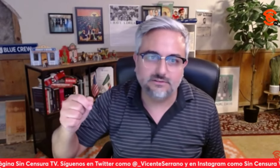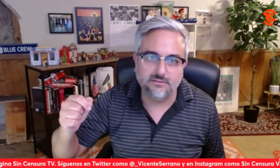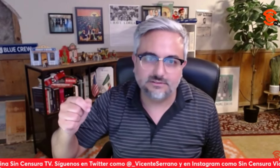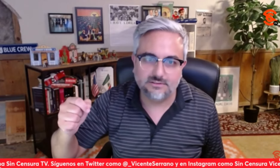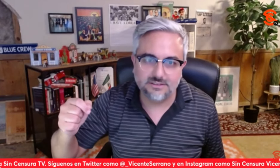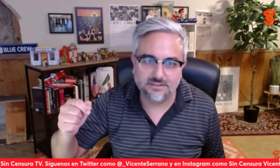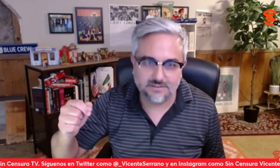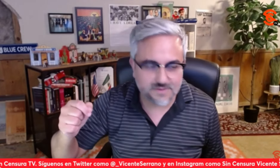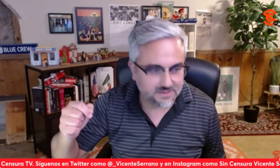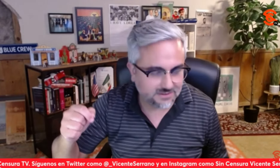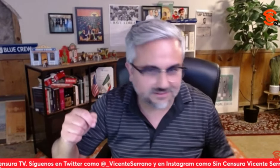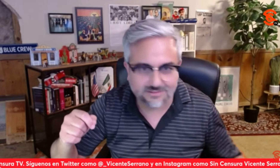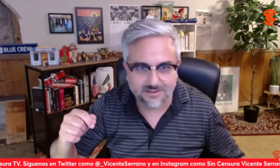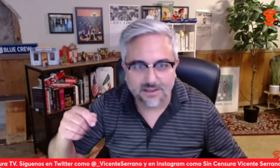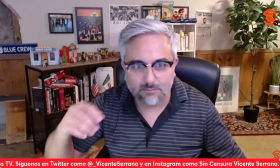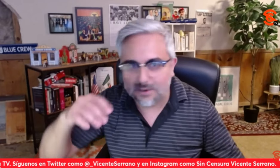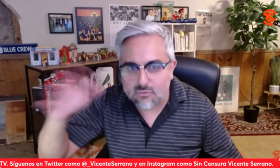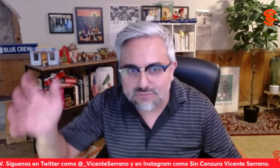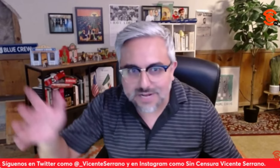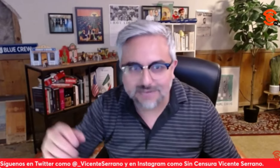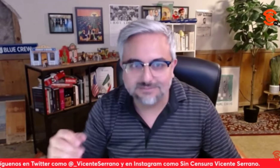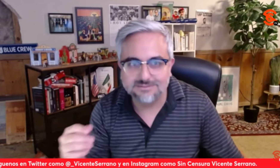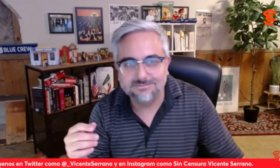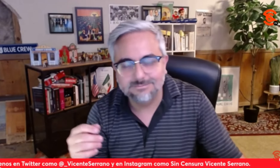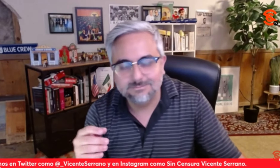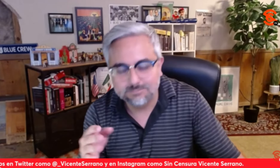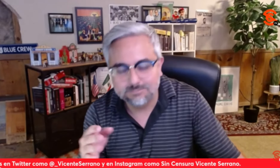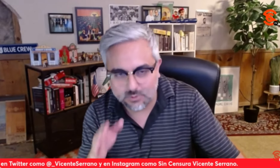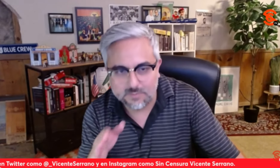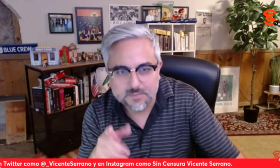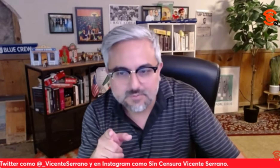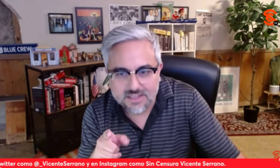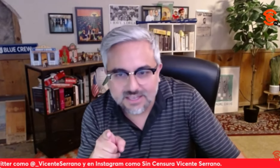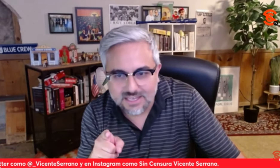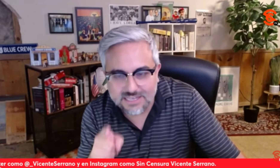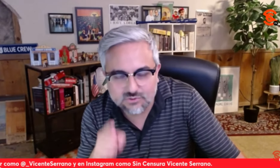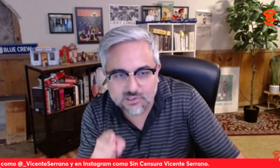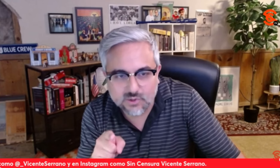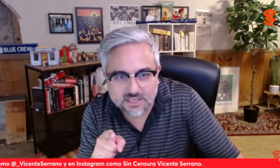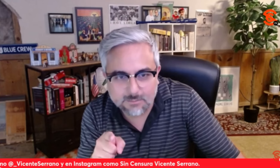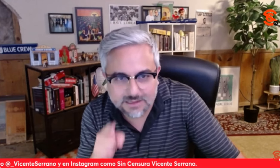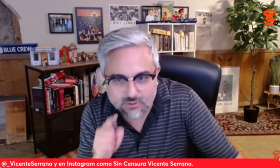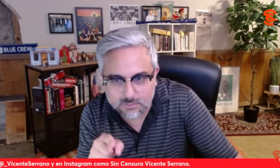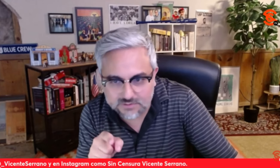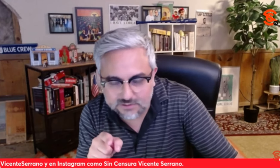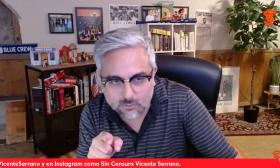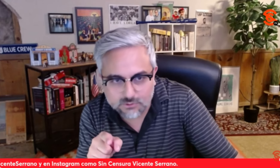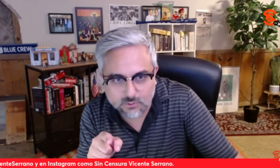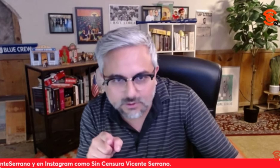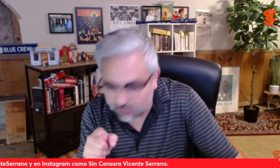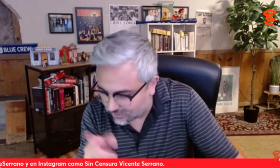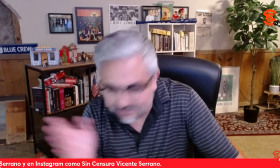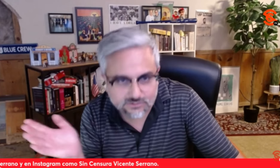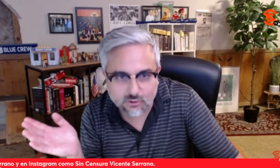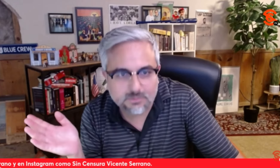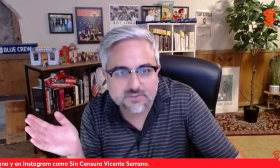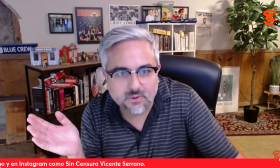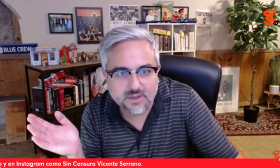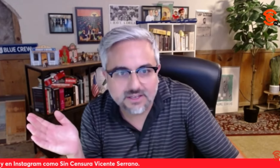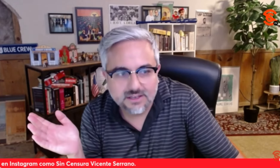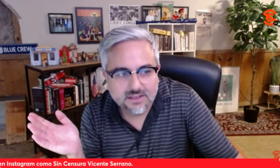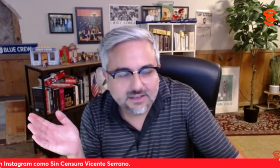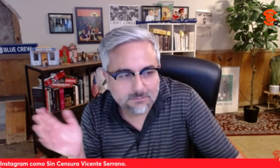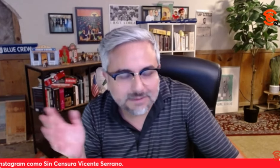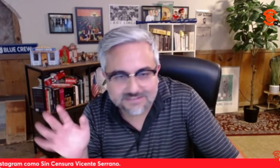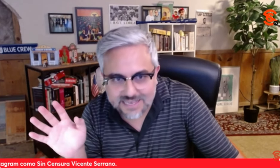negro, es penumbra, ¿no? Pero bueno, esto es lo que planteó el presidente López Obrador. Yo le insisto en lo mismo,